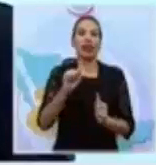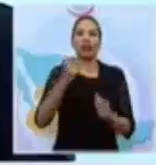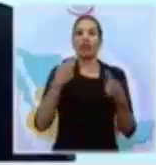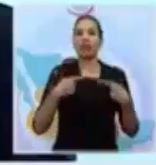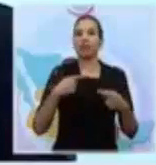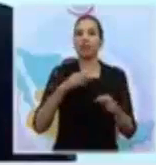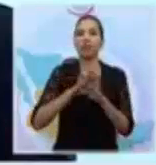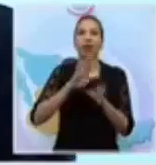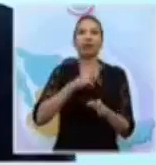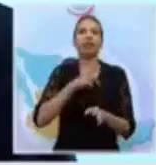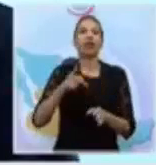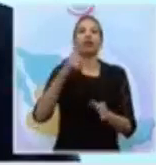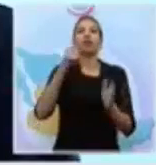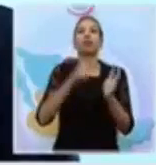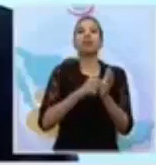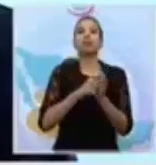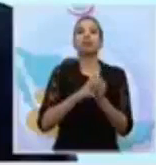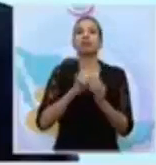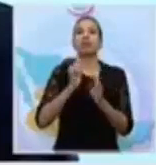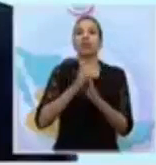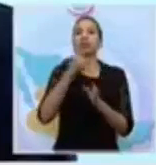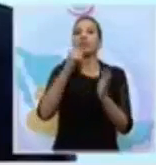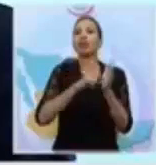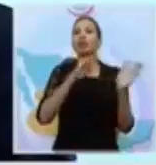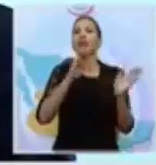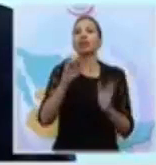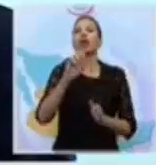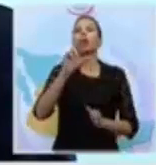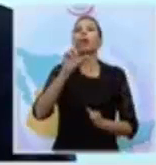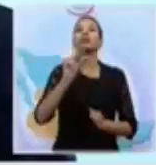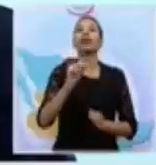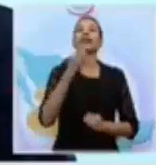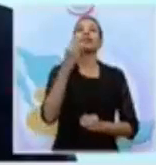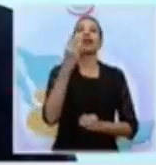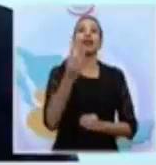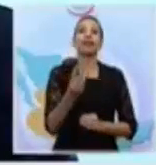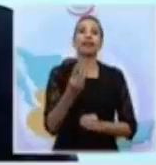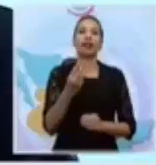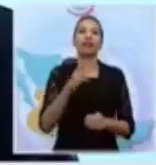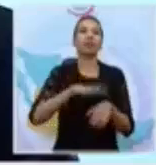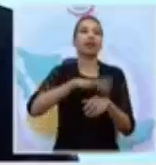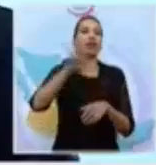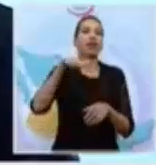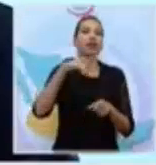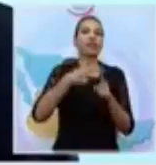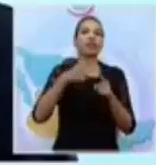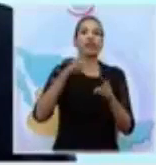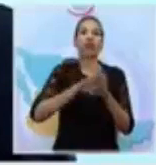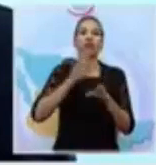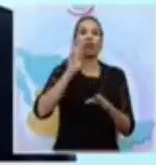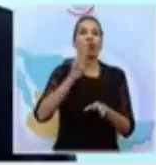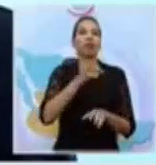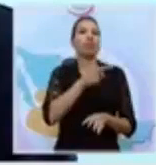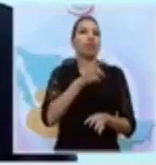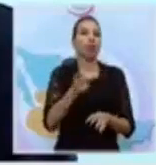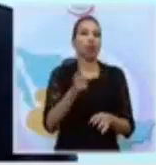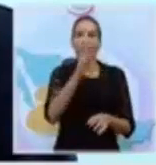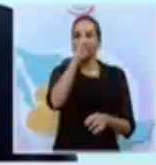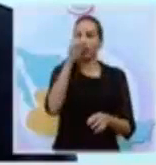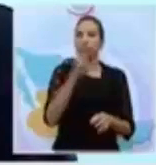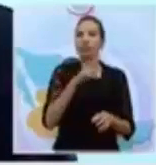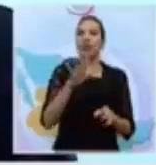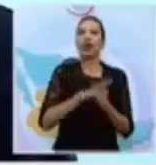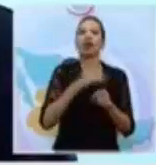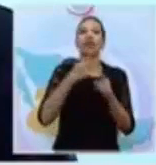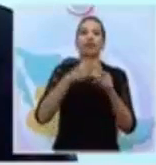Desde 1980, por algo será, desde 1983, en vez de buscarse el abatimiento de la pobreza por la vía